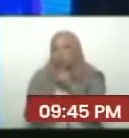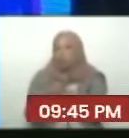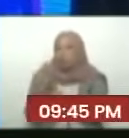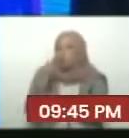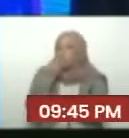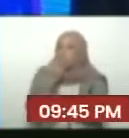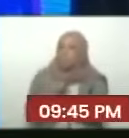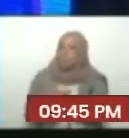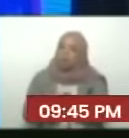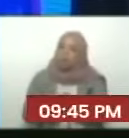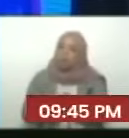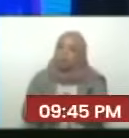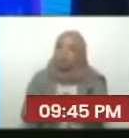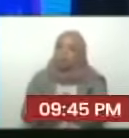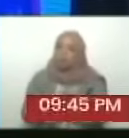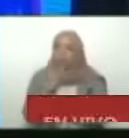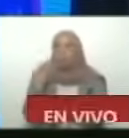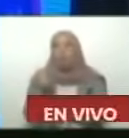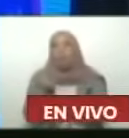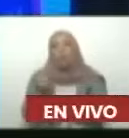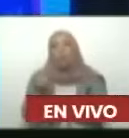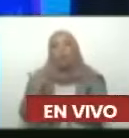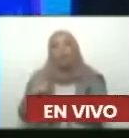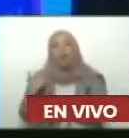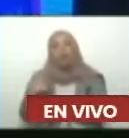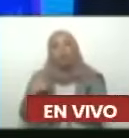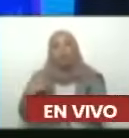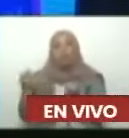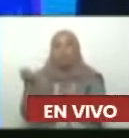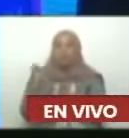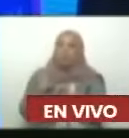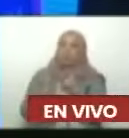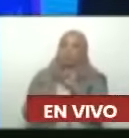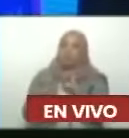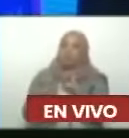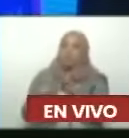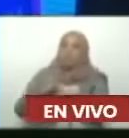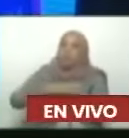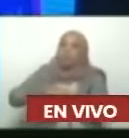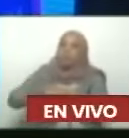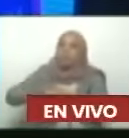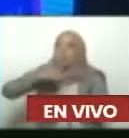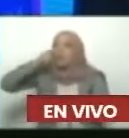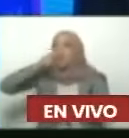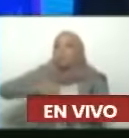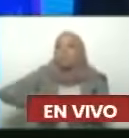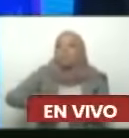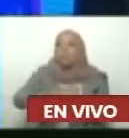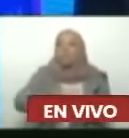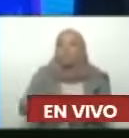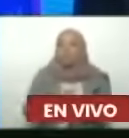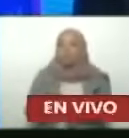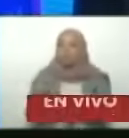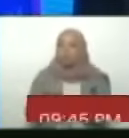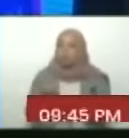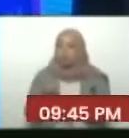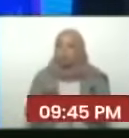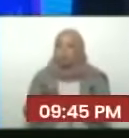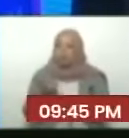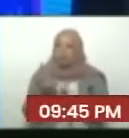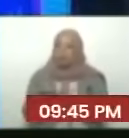qué bueno que unos jóvenes argentinos defiendan la posición del pueblo venezolano. Porque eso es lo que nos tratan de